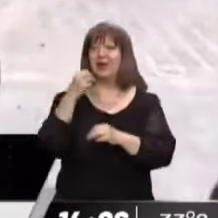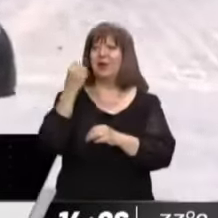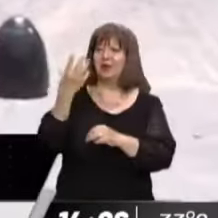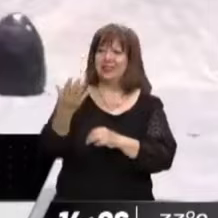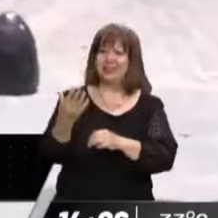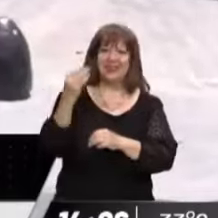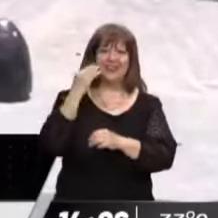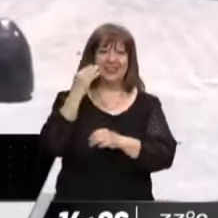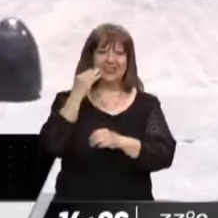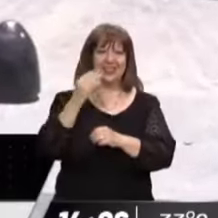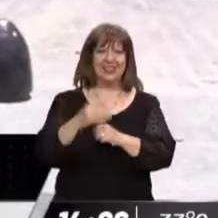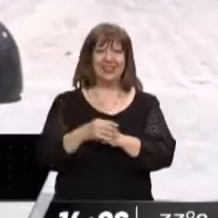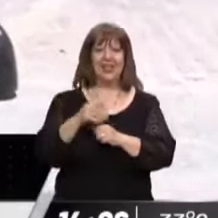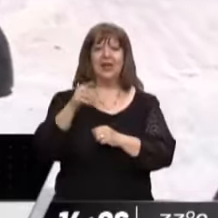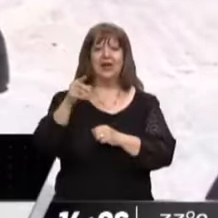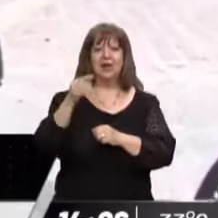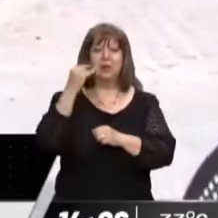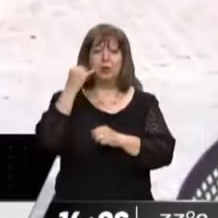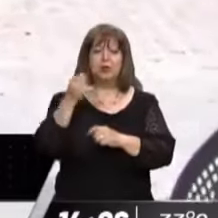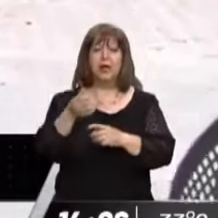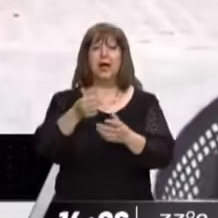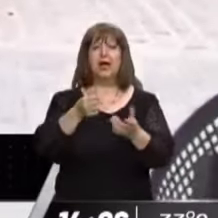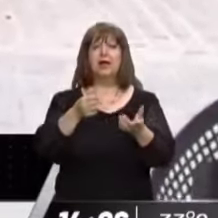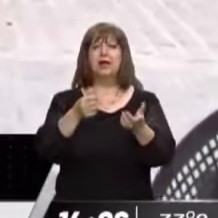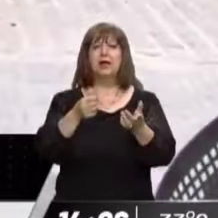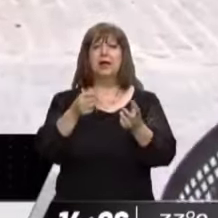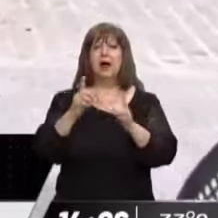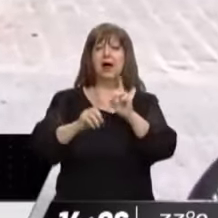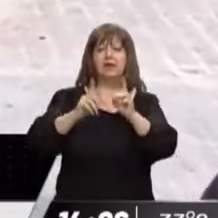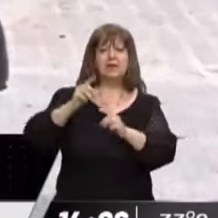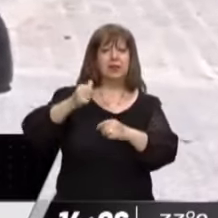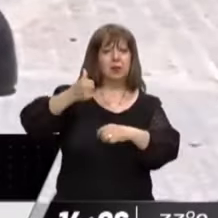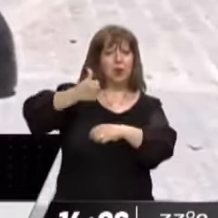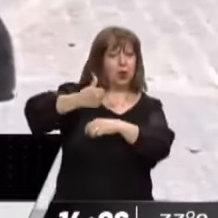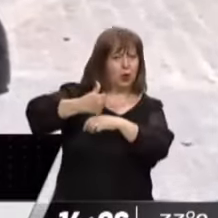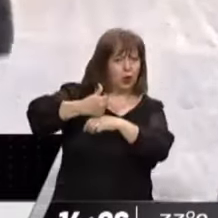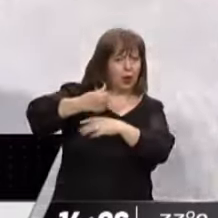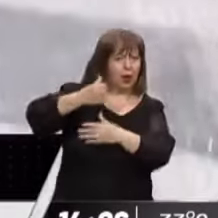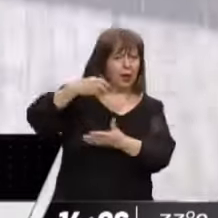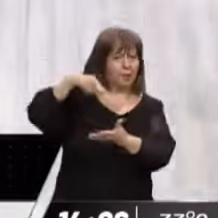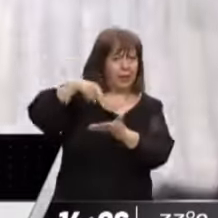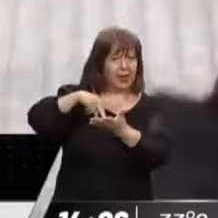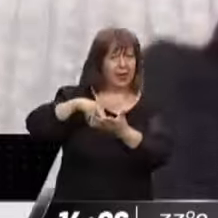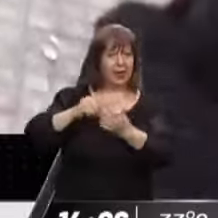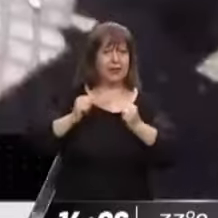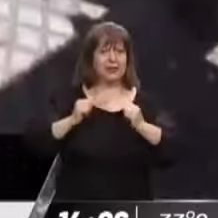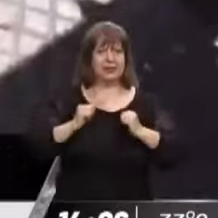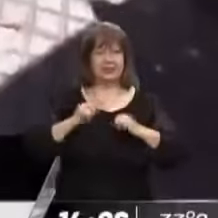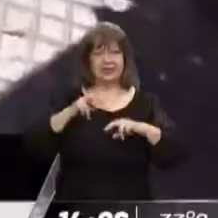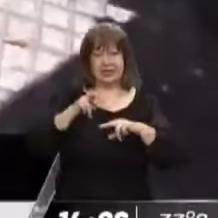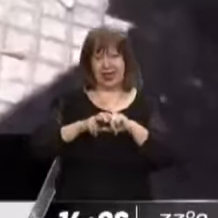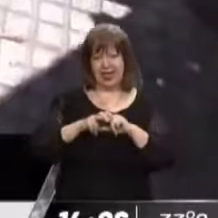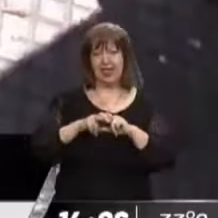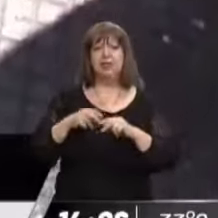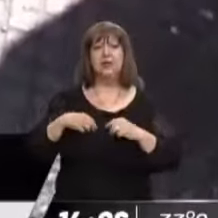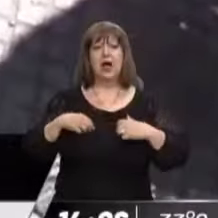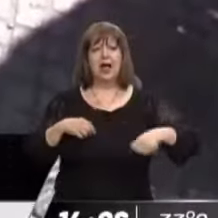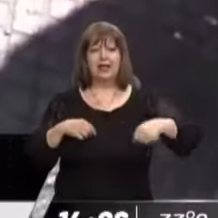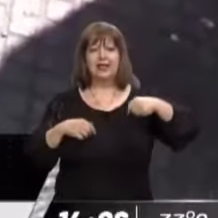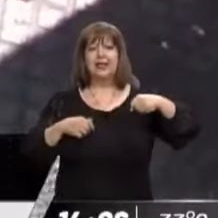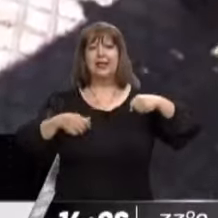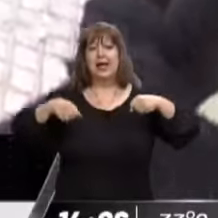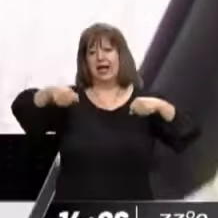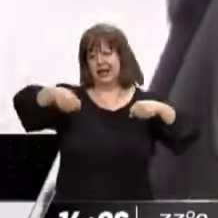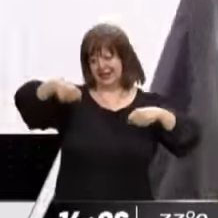Hola, buenas tardes. ¿Has tomado algunos recaudos? Muchas veces te veo parado, ahora estás sentado. ¿Tenés una Una tablita, heladera? una heladerita con agua y